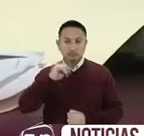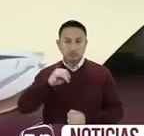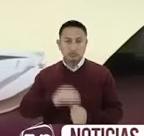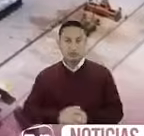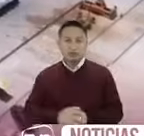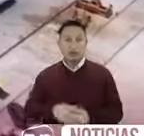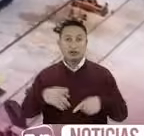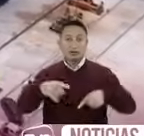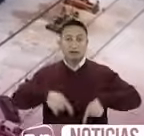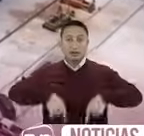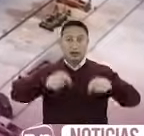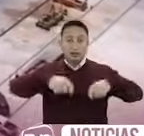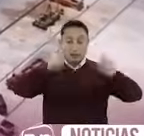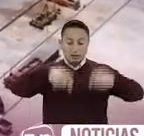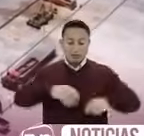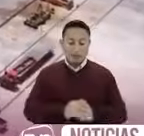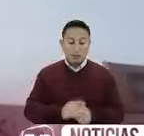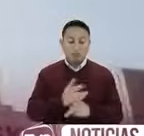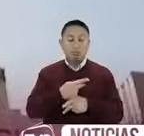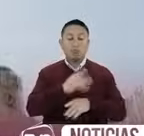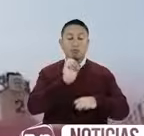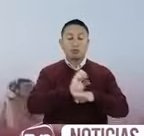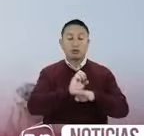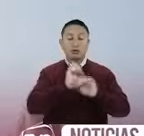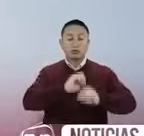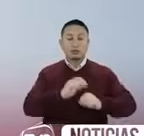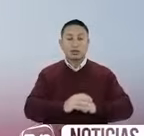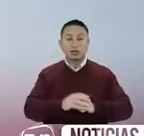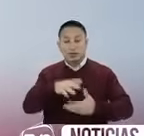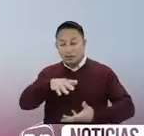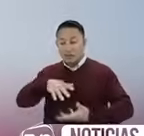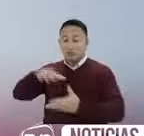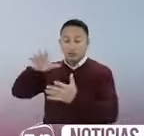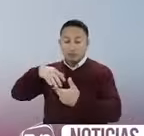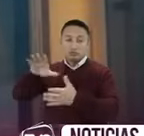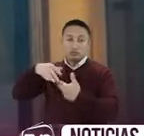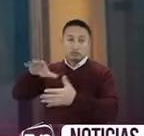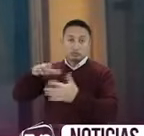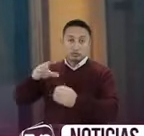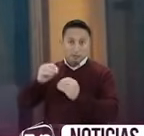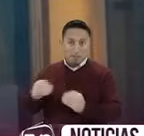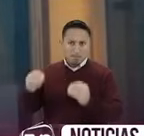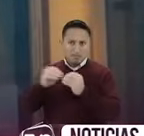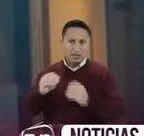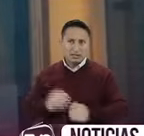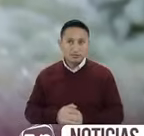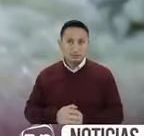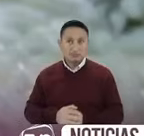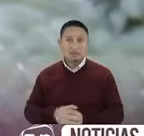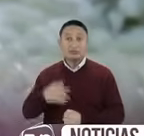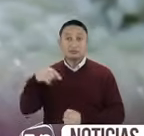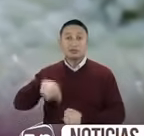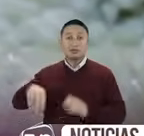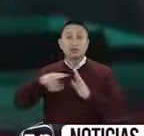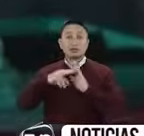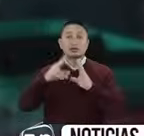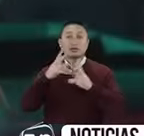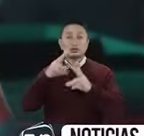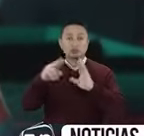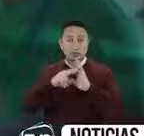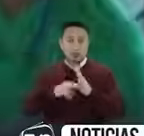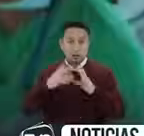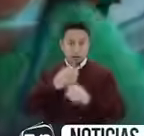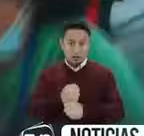los productos locales buscarán ser más competitivos e implementarán protocolos de bioseguridad de